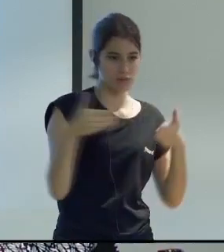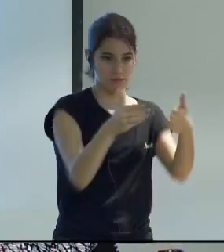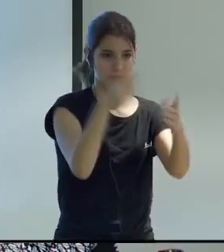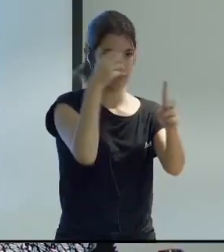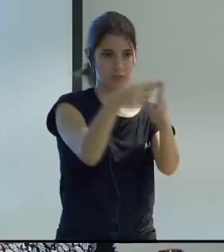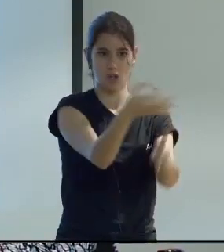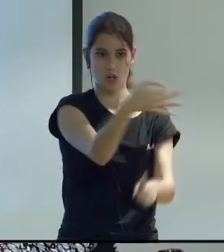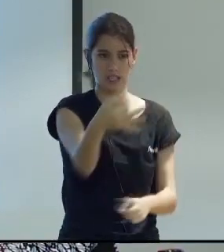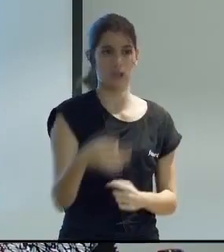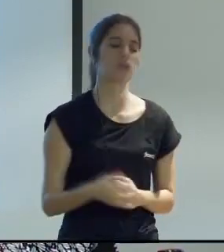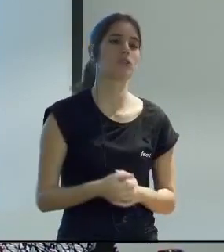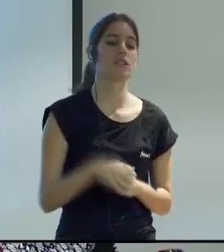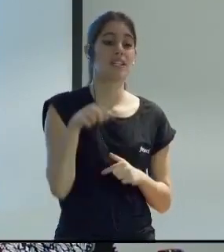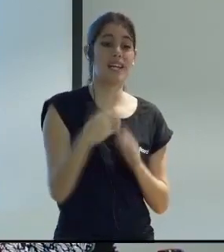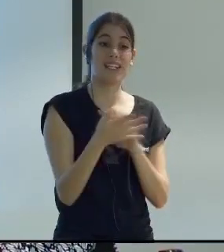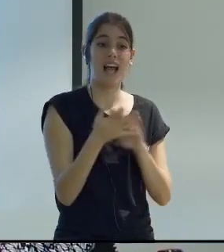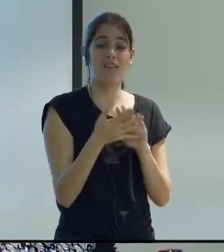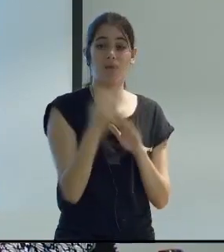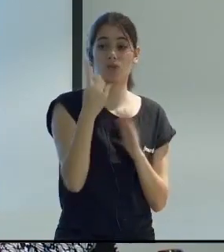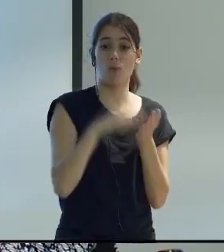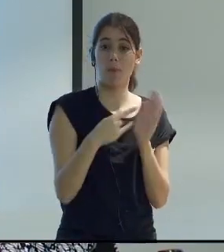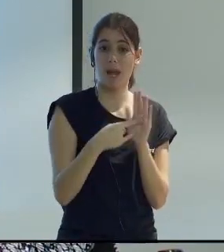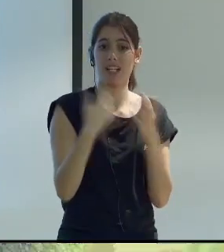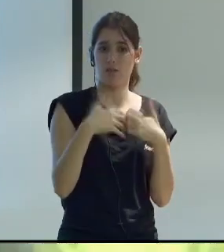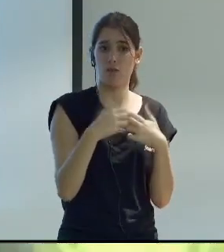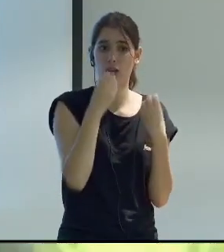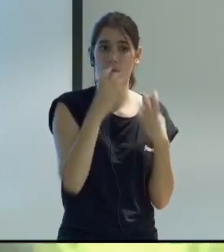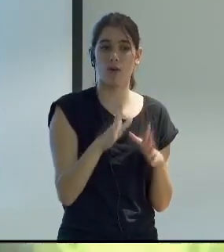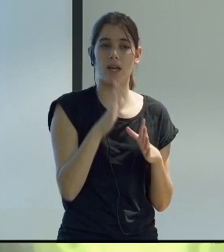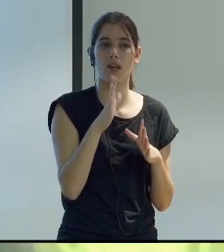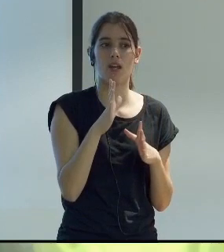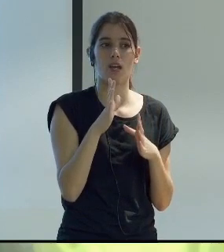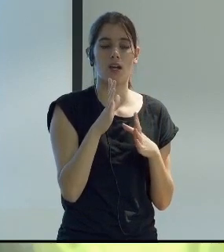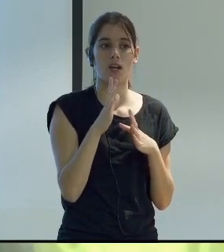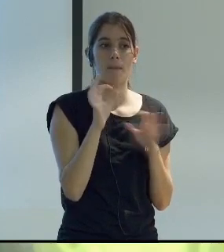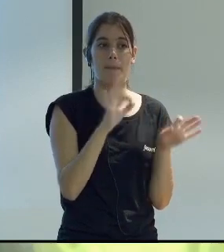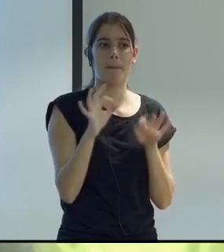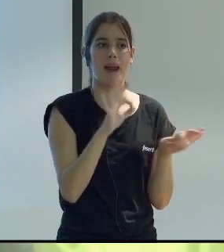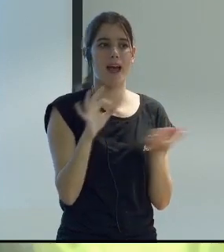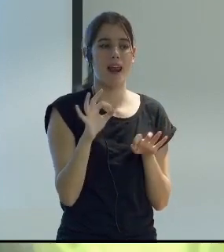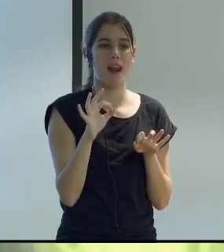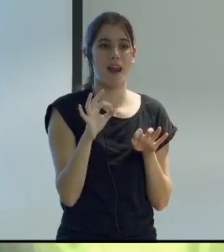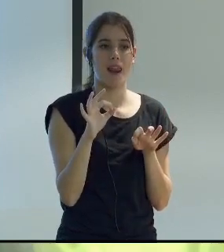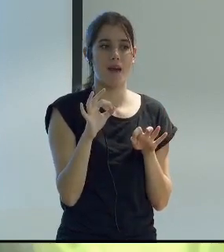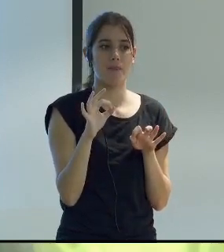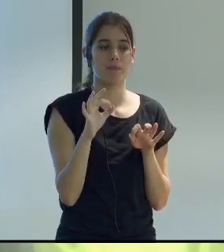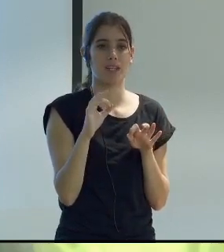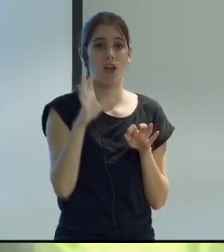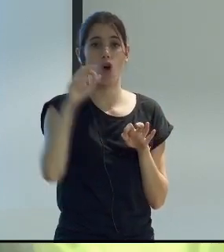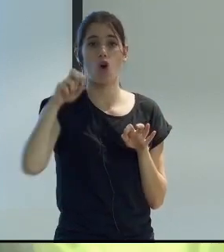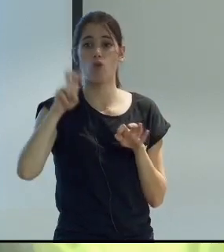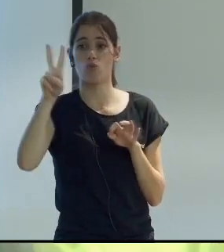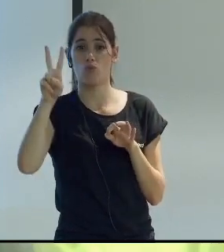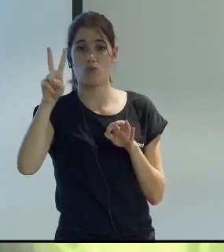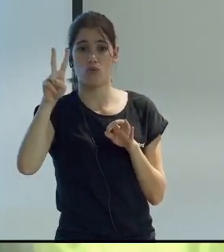aquí hablamos de un plan que funciona. Fue preparado antes de que la Unión Europea